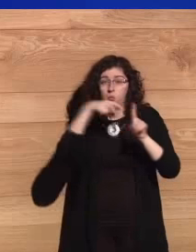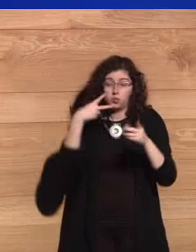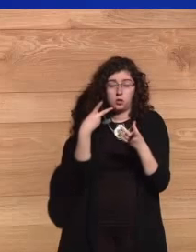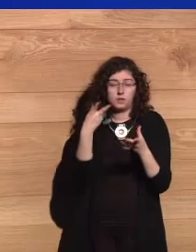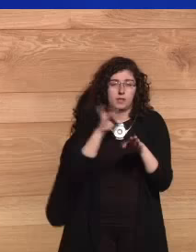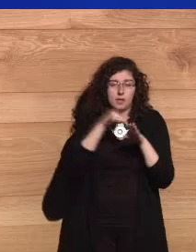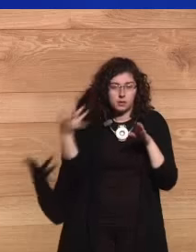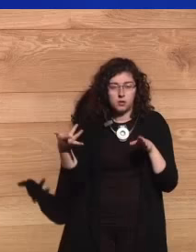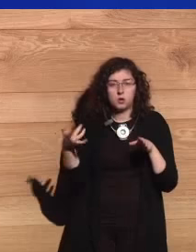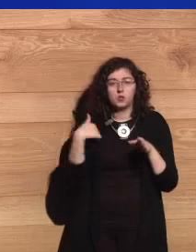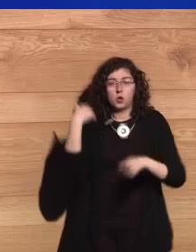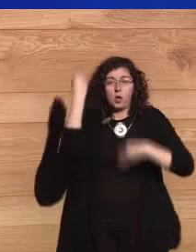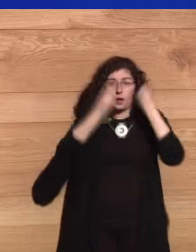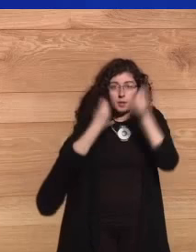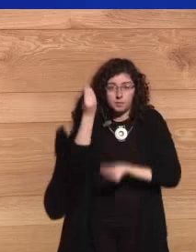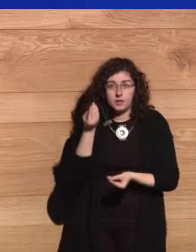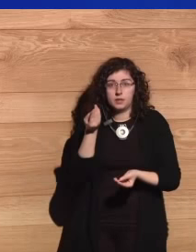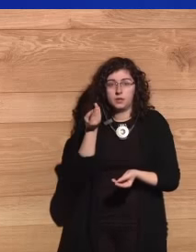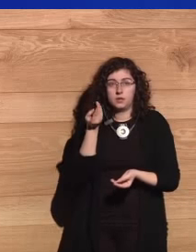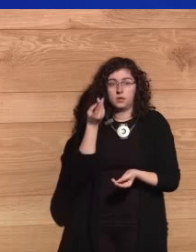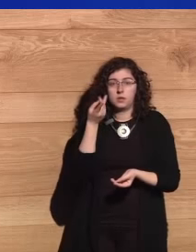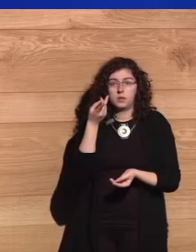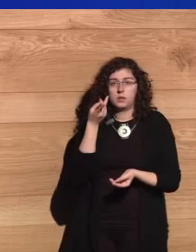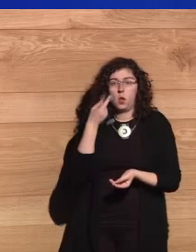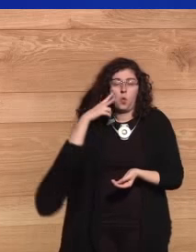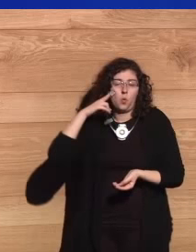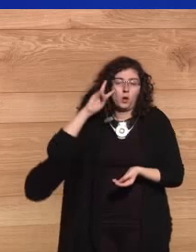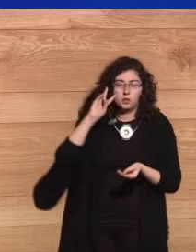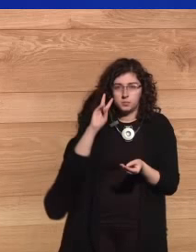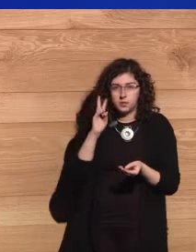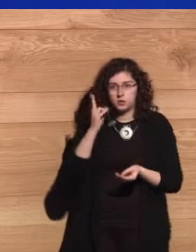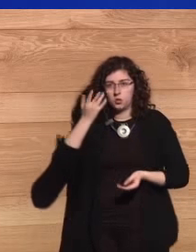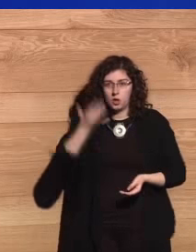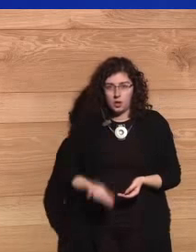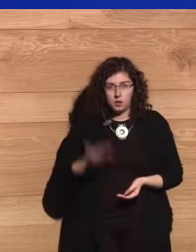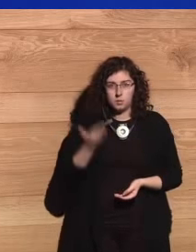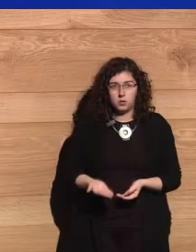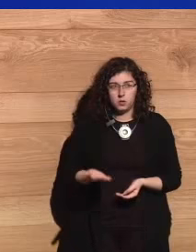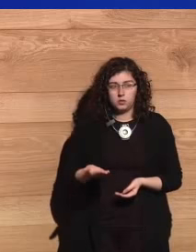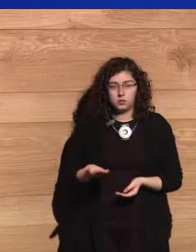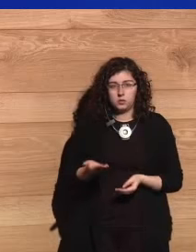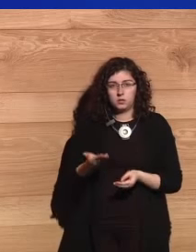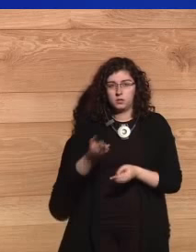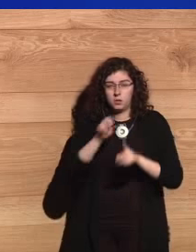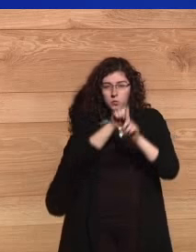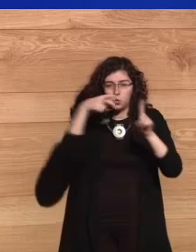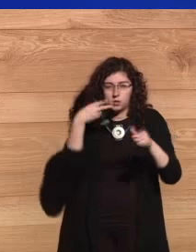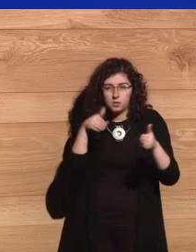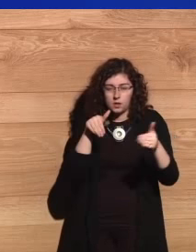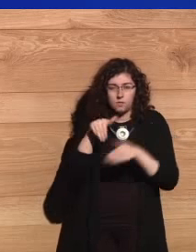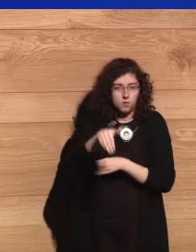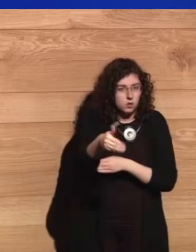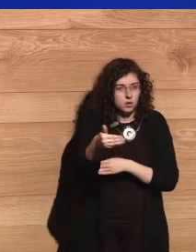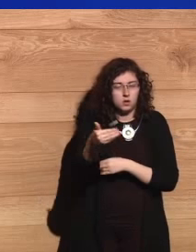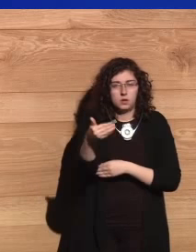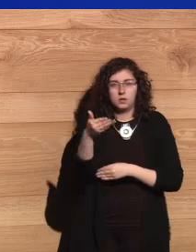tecnológico, yo creo que hay otro aspecto extremadamente importante y que nos lleva hacia el futuro, que caracteriza